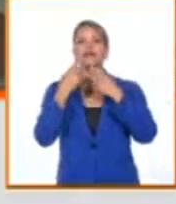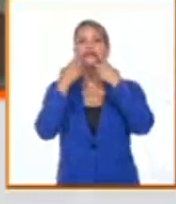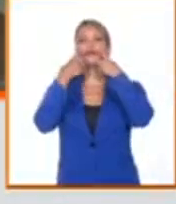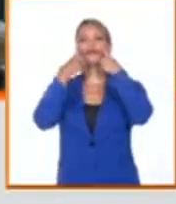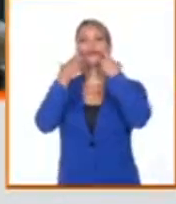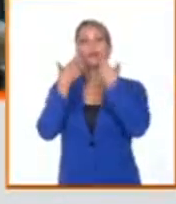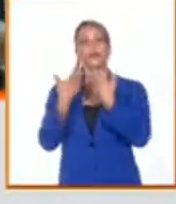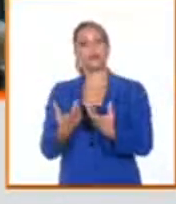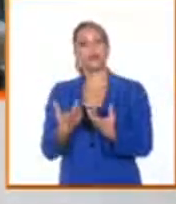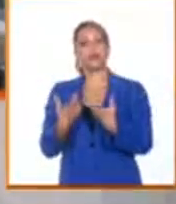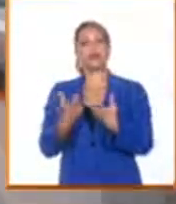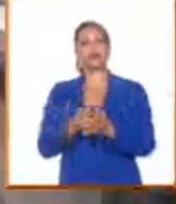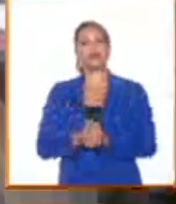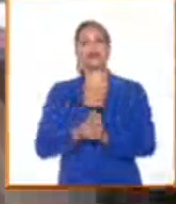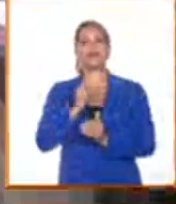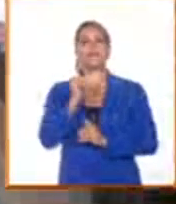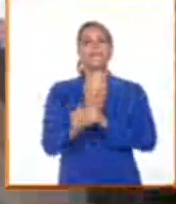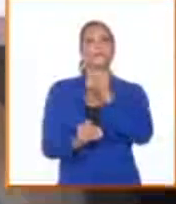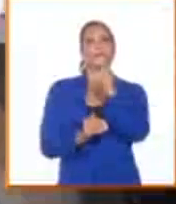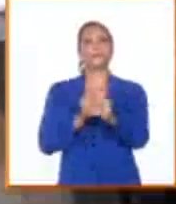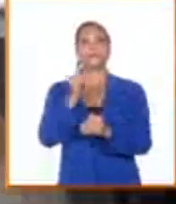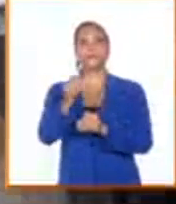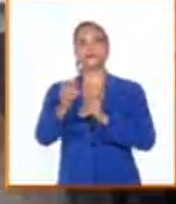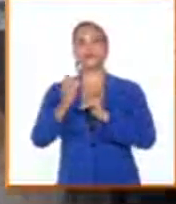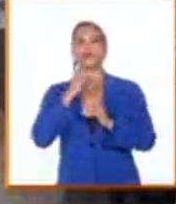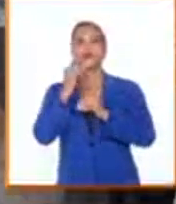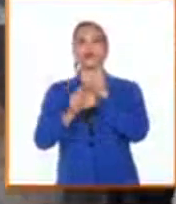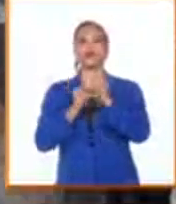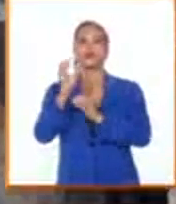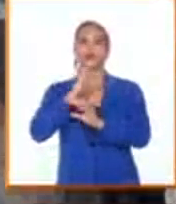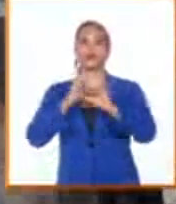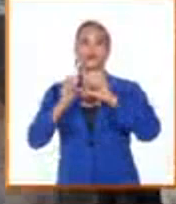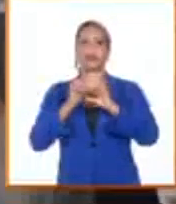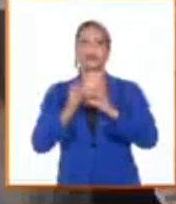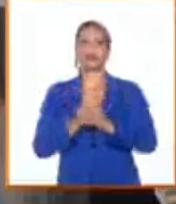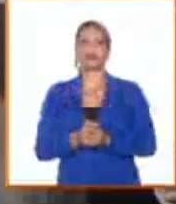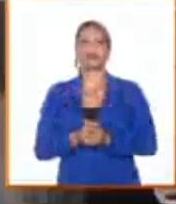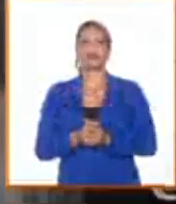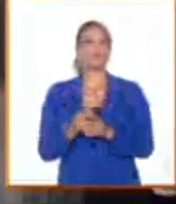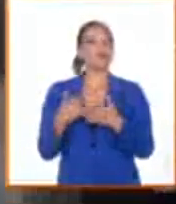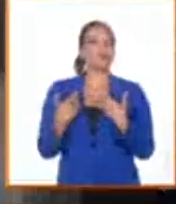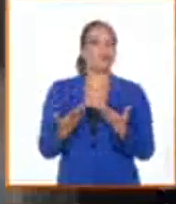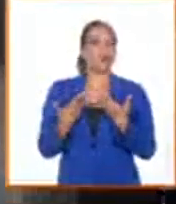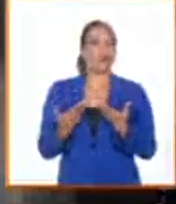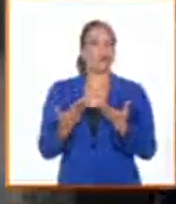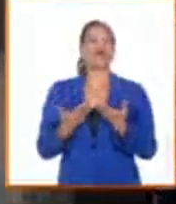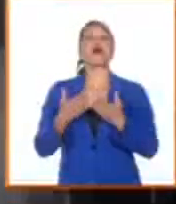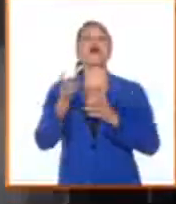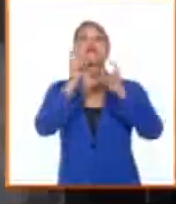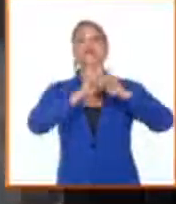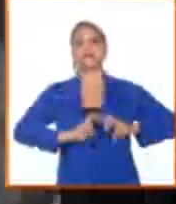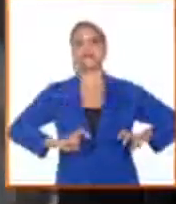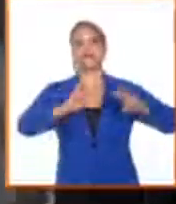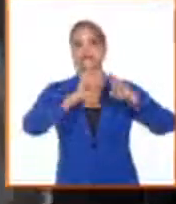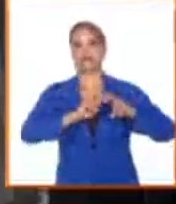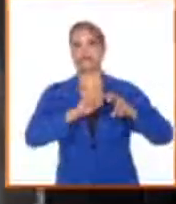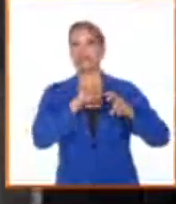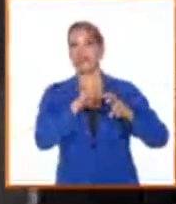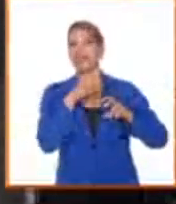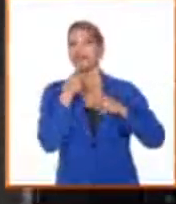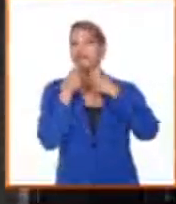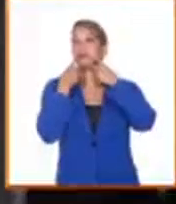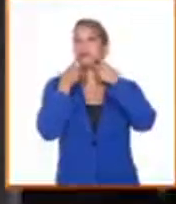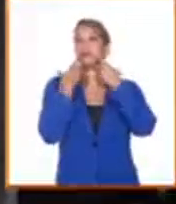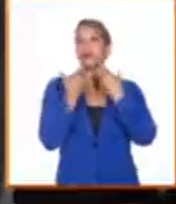y que es clave en los procesos comunicacionales, que es la investigación. Es el inicio de cualquier acción de comunicación, parte